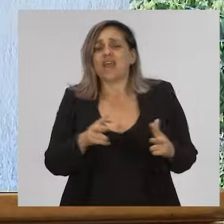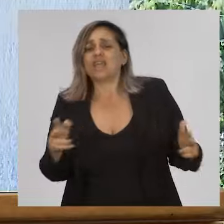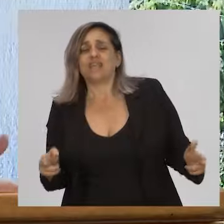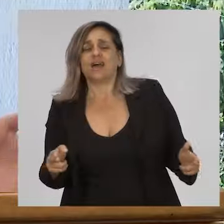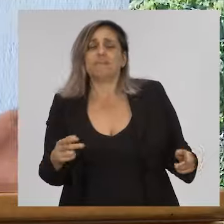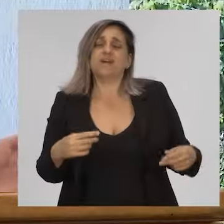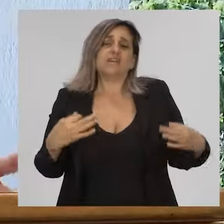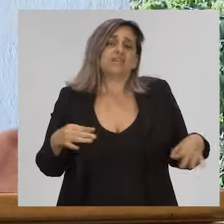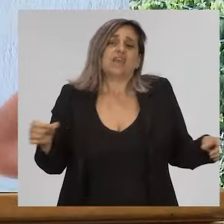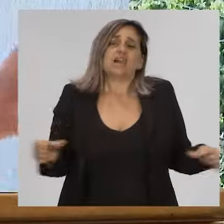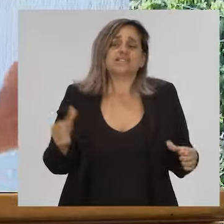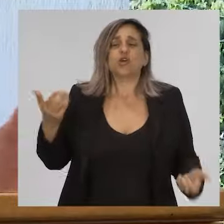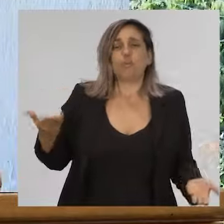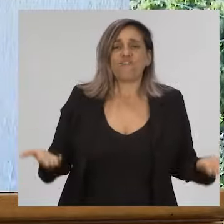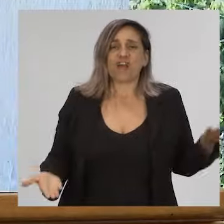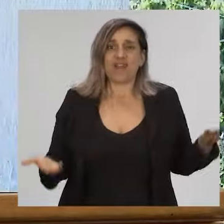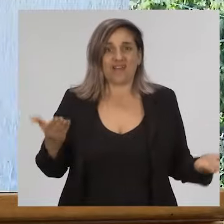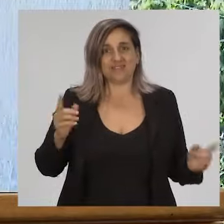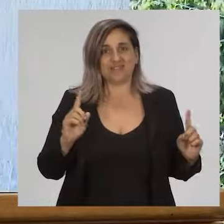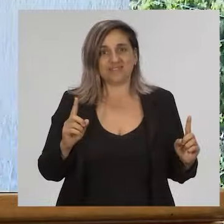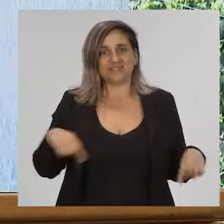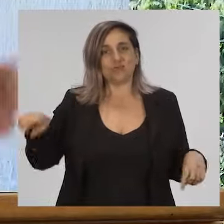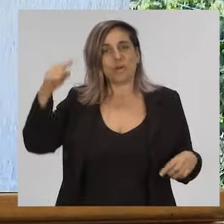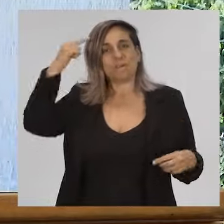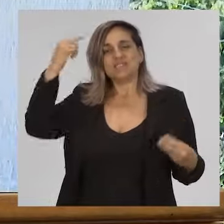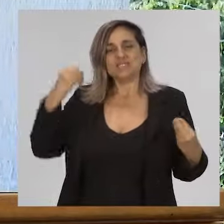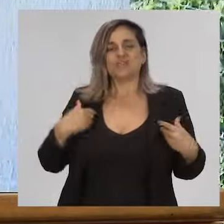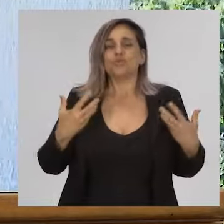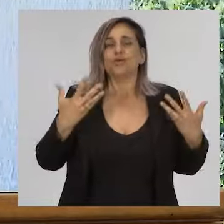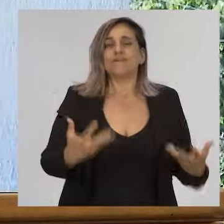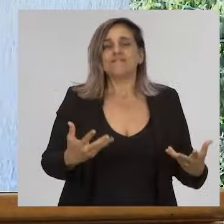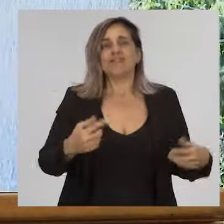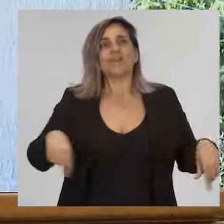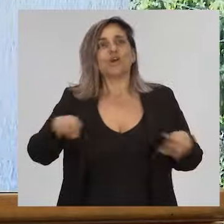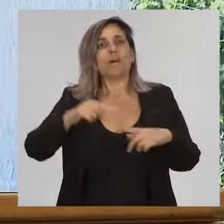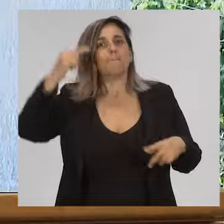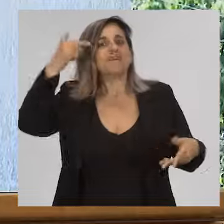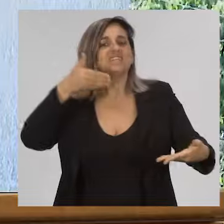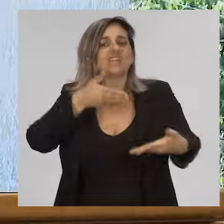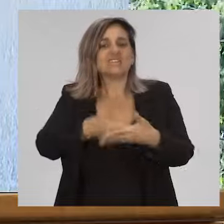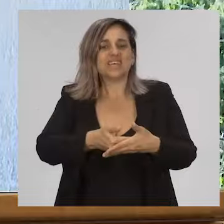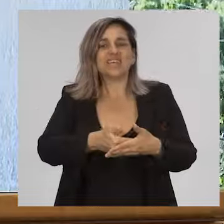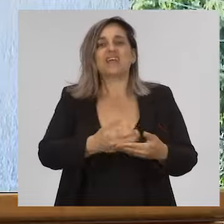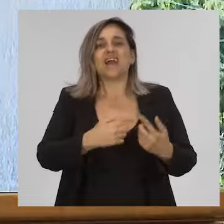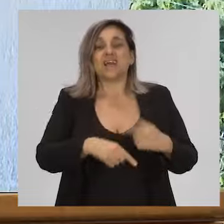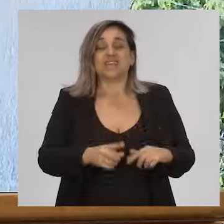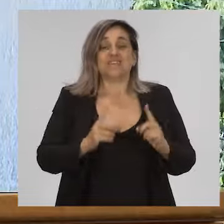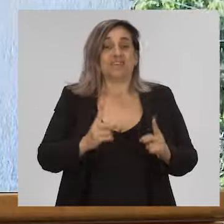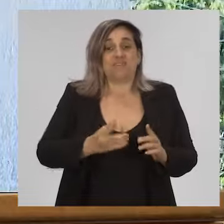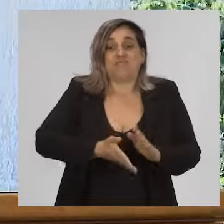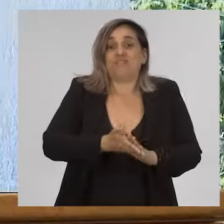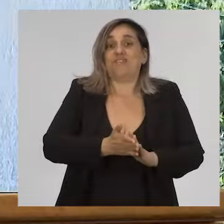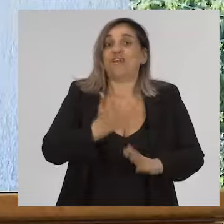y inevitablemente hacer un balance. Es más, uno trata de que la cabeza no se vaya muy lejos para hacer un balance porque